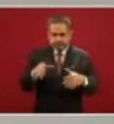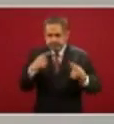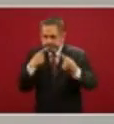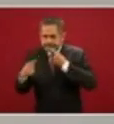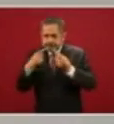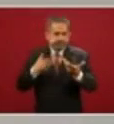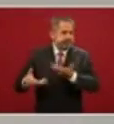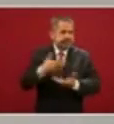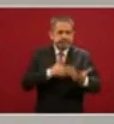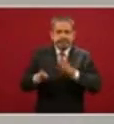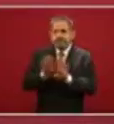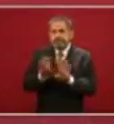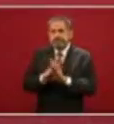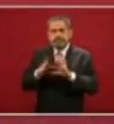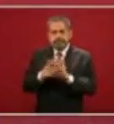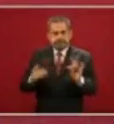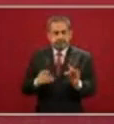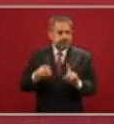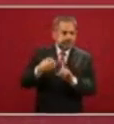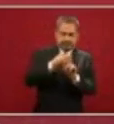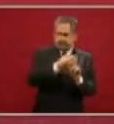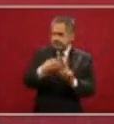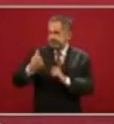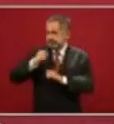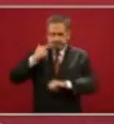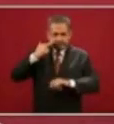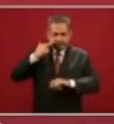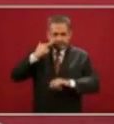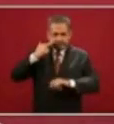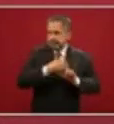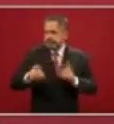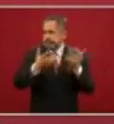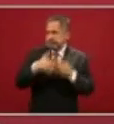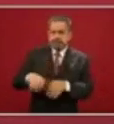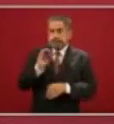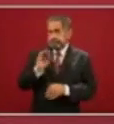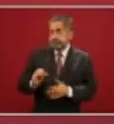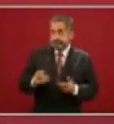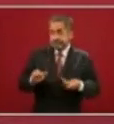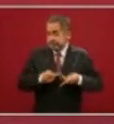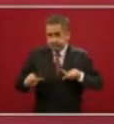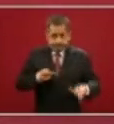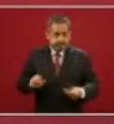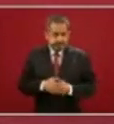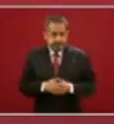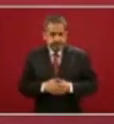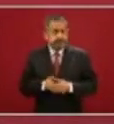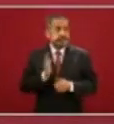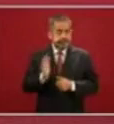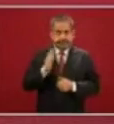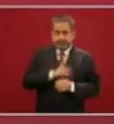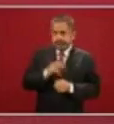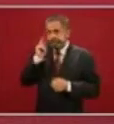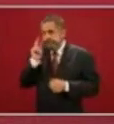buscar que la respuesta sea articulada y concertada. Lo que se ha visto de las distintas